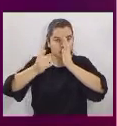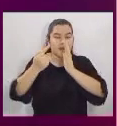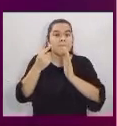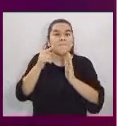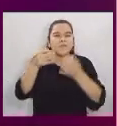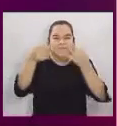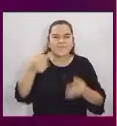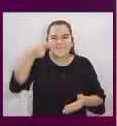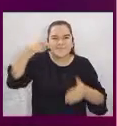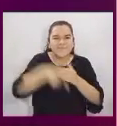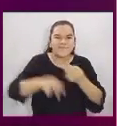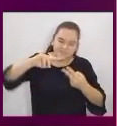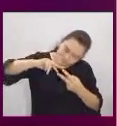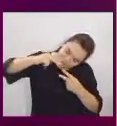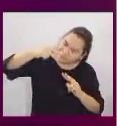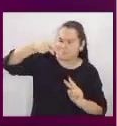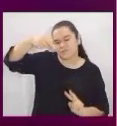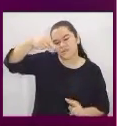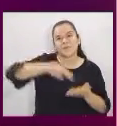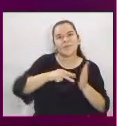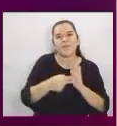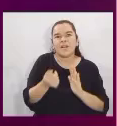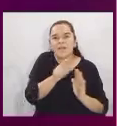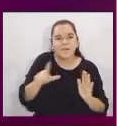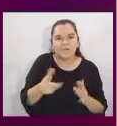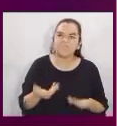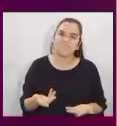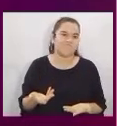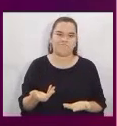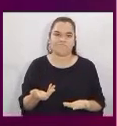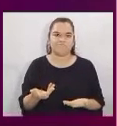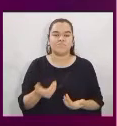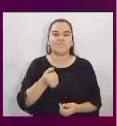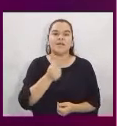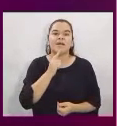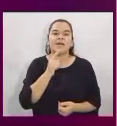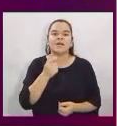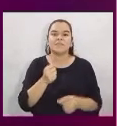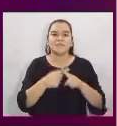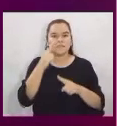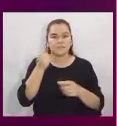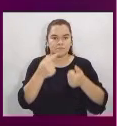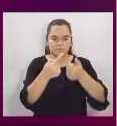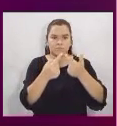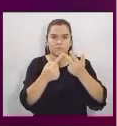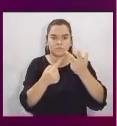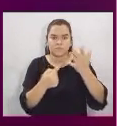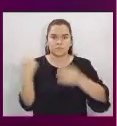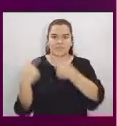y en las vías de conducción, pero no permiten decir qué tipo de ataxia, porque hay